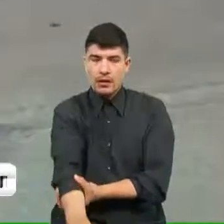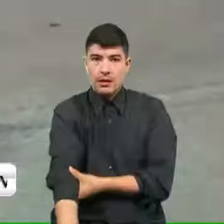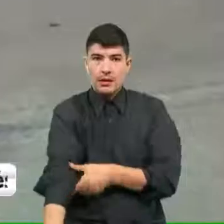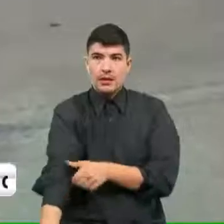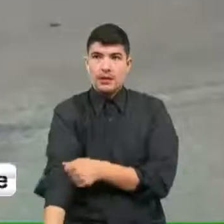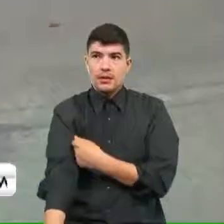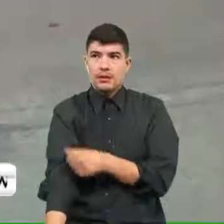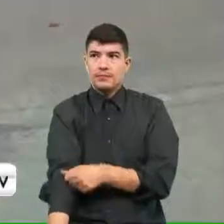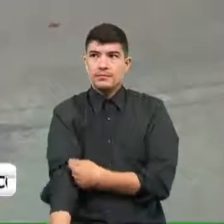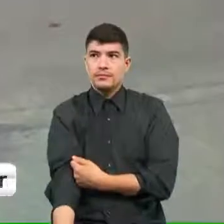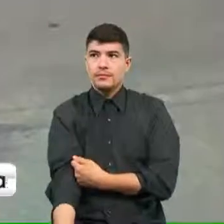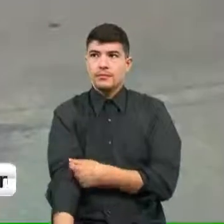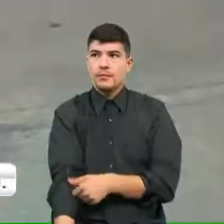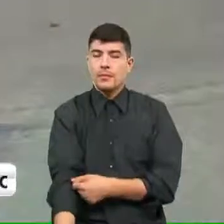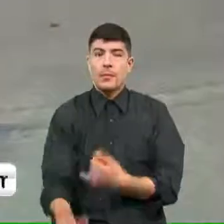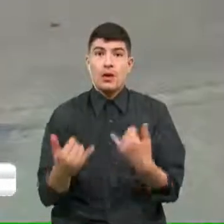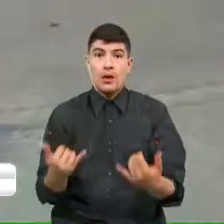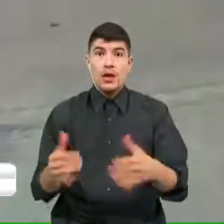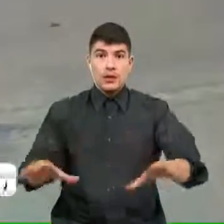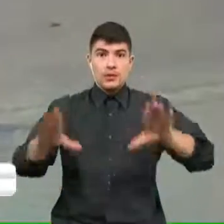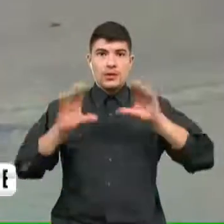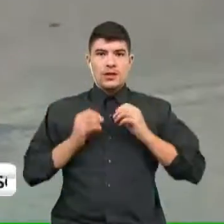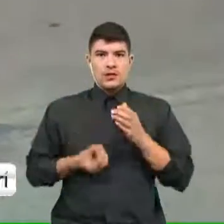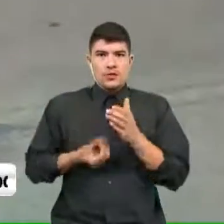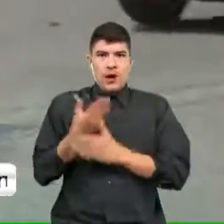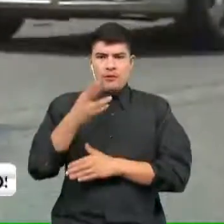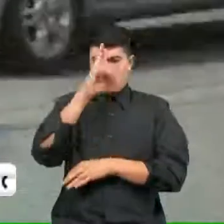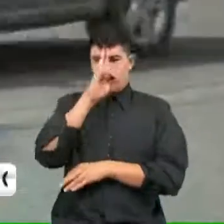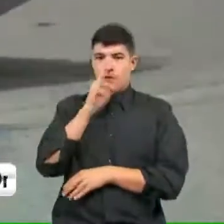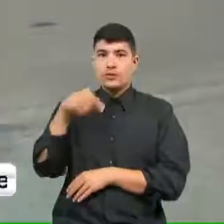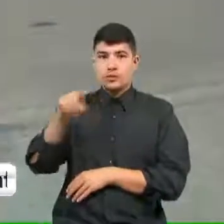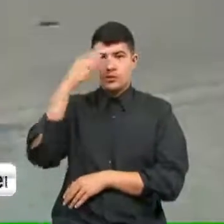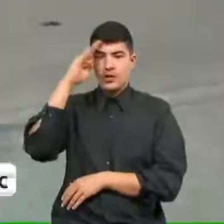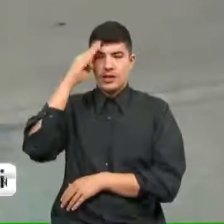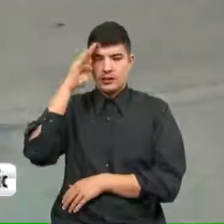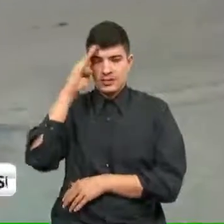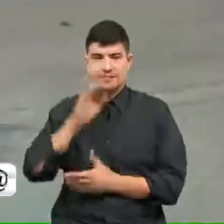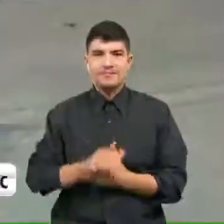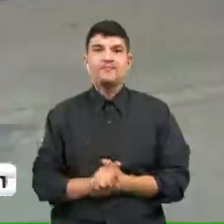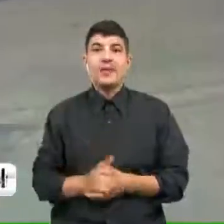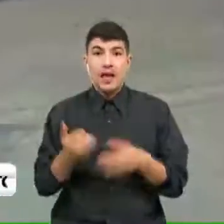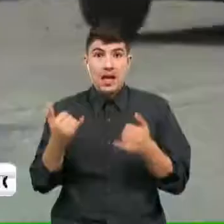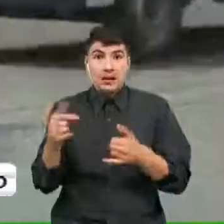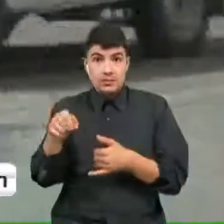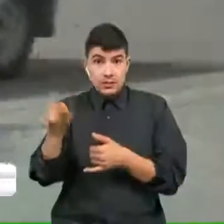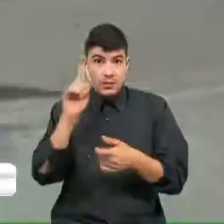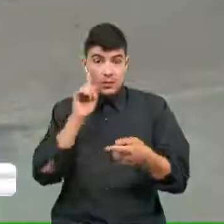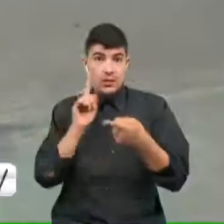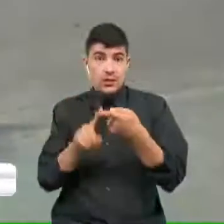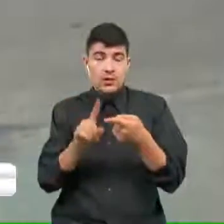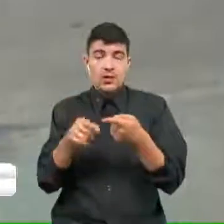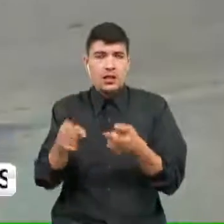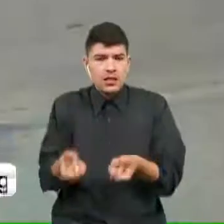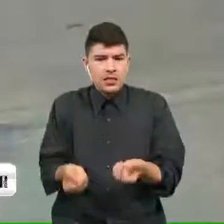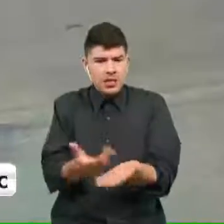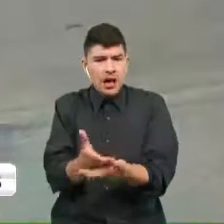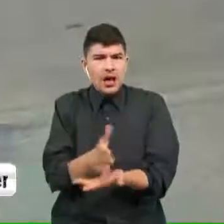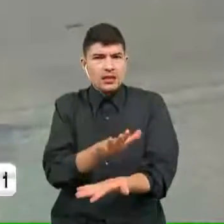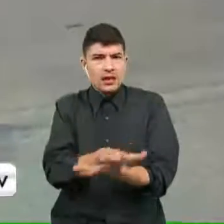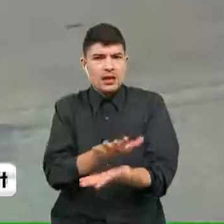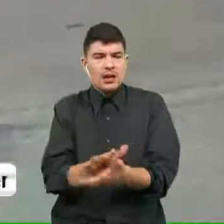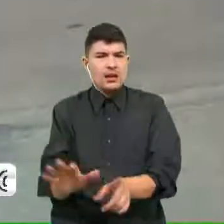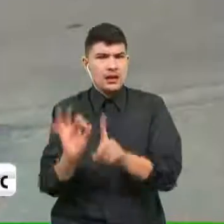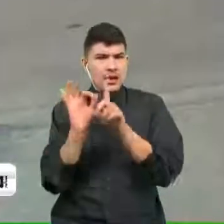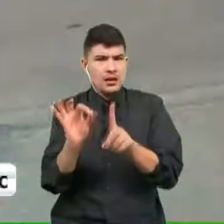comandante de esa institución se trata del coronel javier barrera quien era el segundo al mando él tendrá la misión de llevar la tranquilidad y garantizar